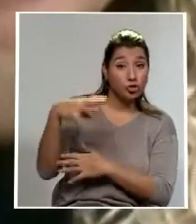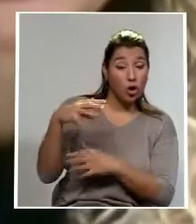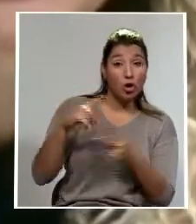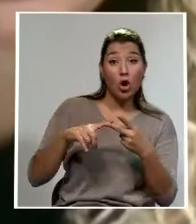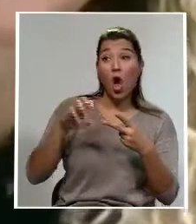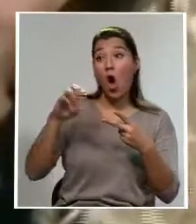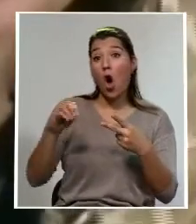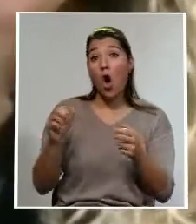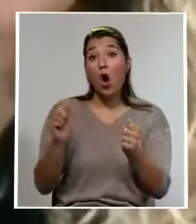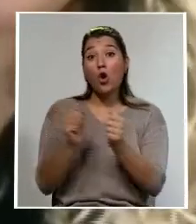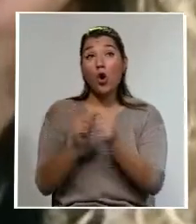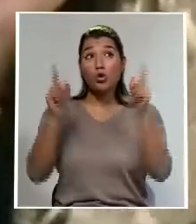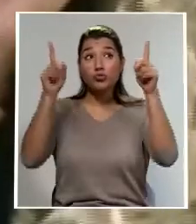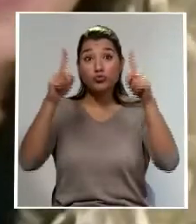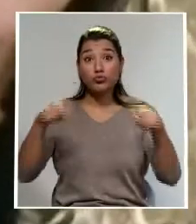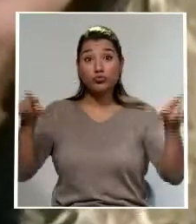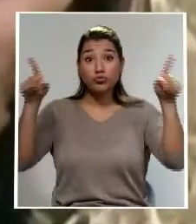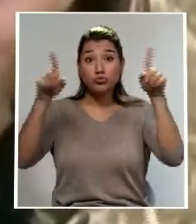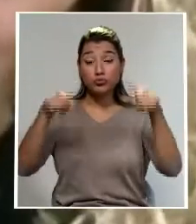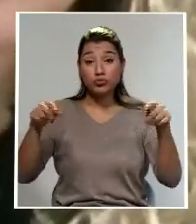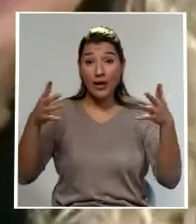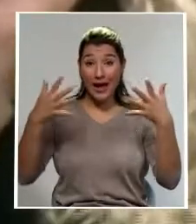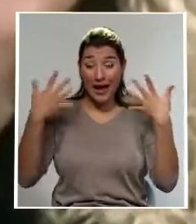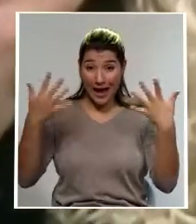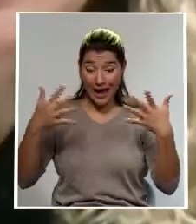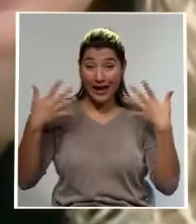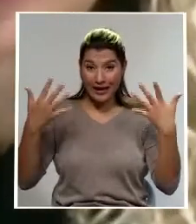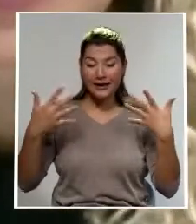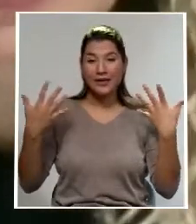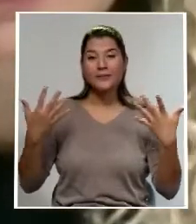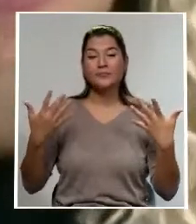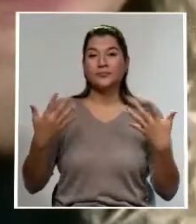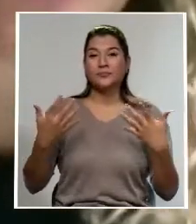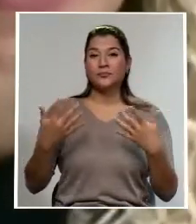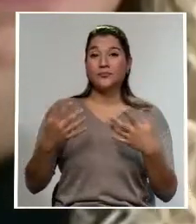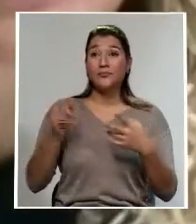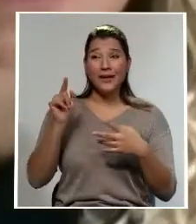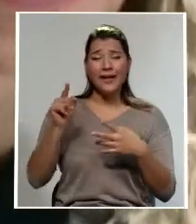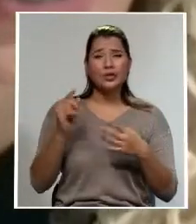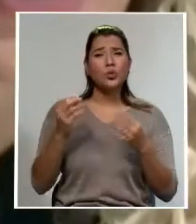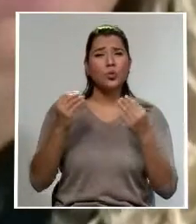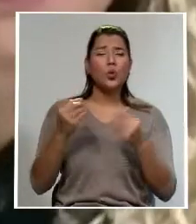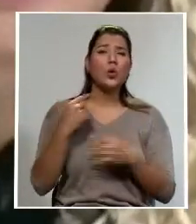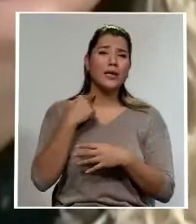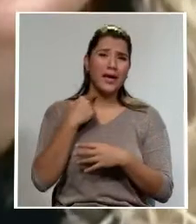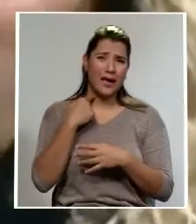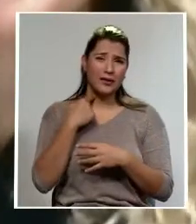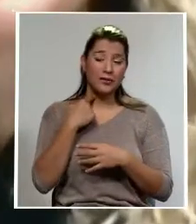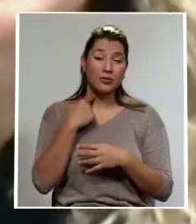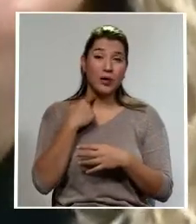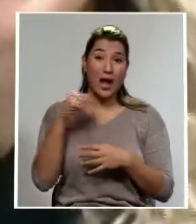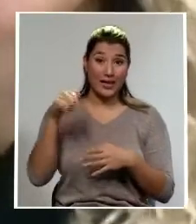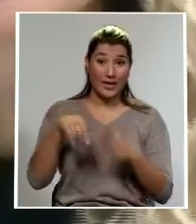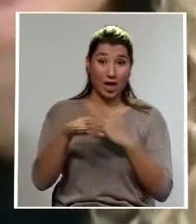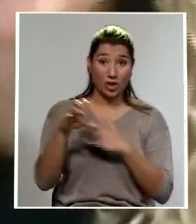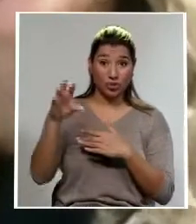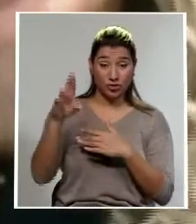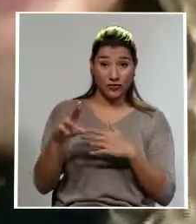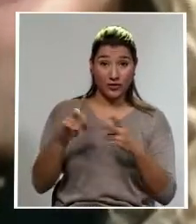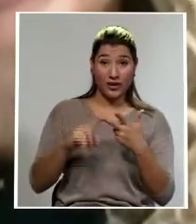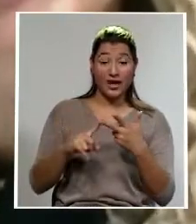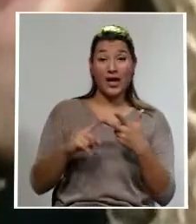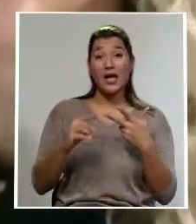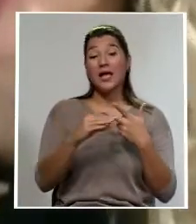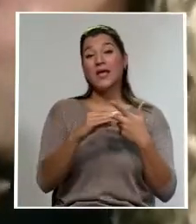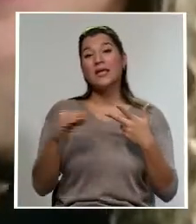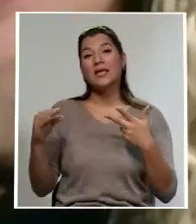las eólicas, que incluso tiene un costo alto, por lo menos los parques eólicos que se desarrollan en el país. Y el viento no es